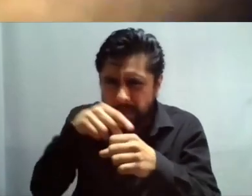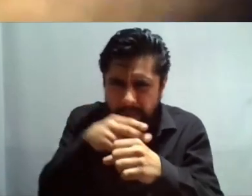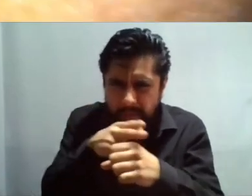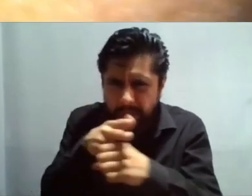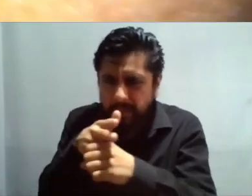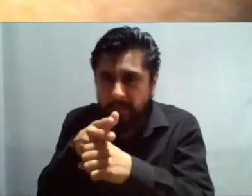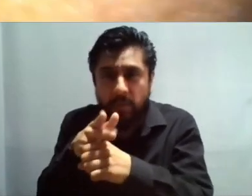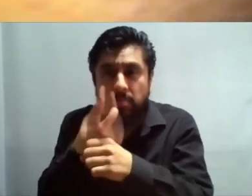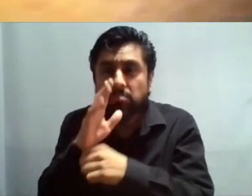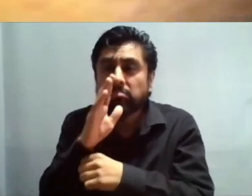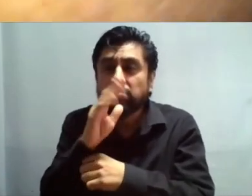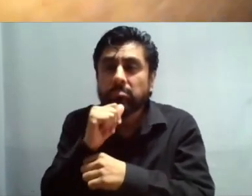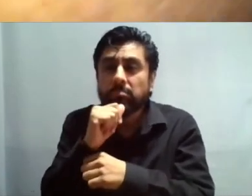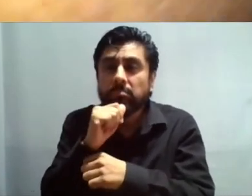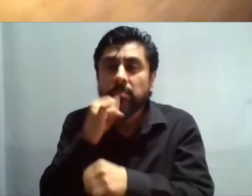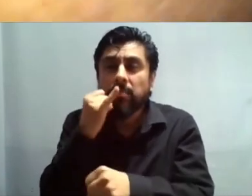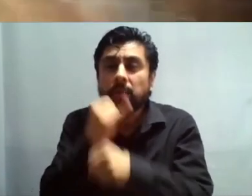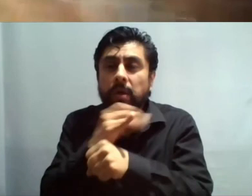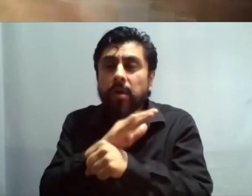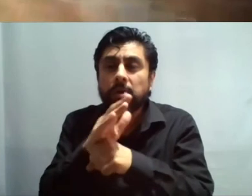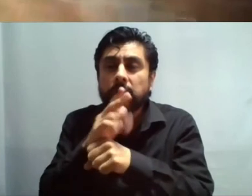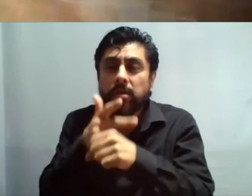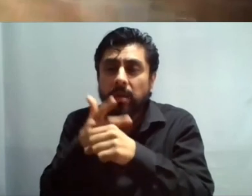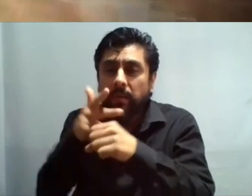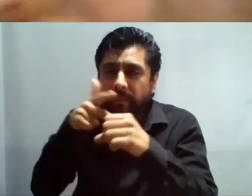y no hay forma, no hay definitivamente,